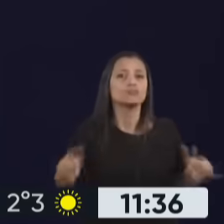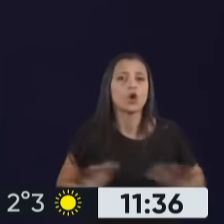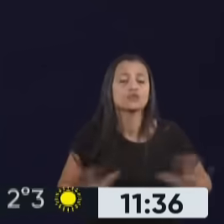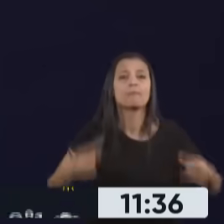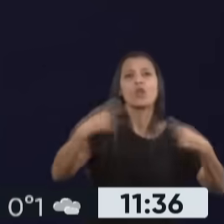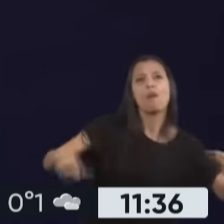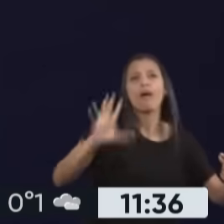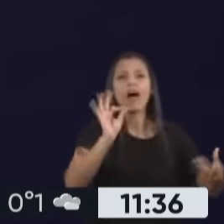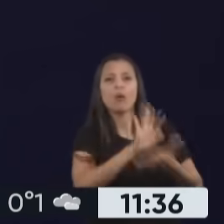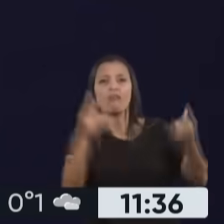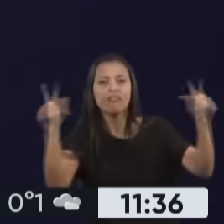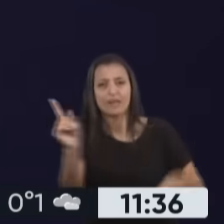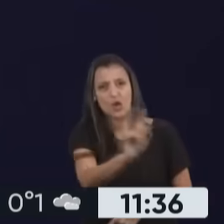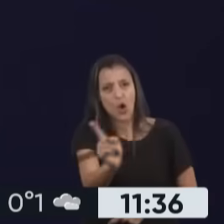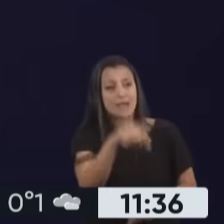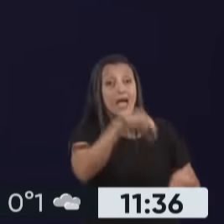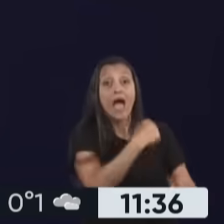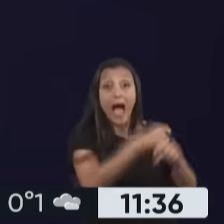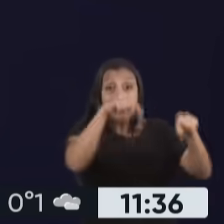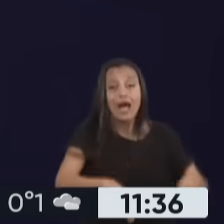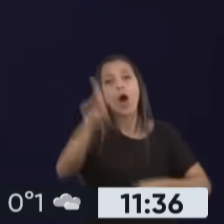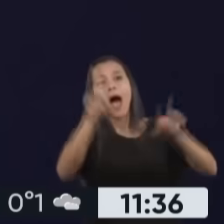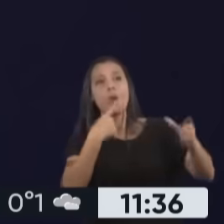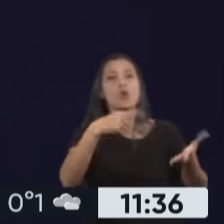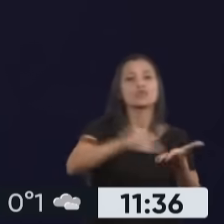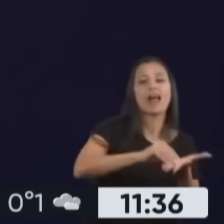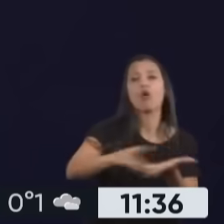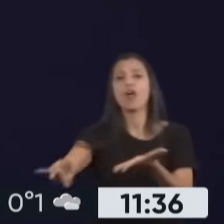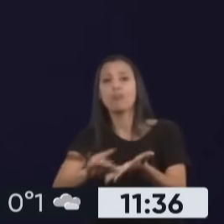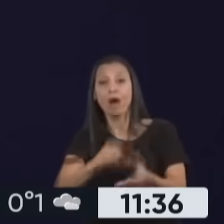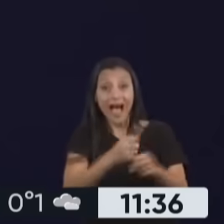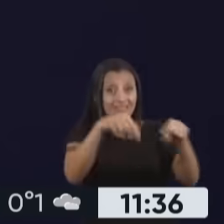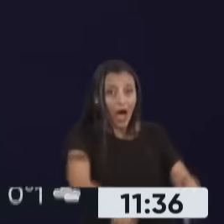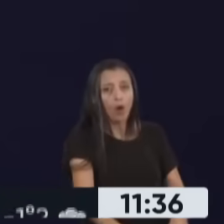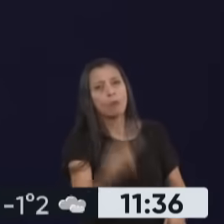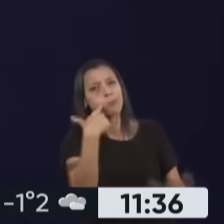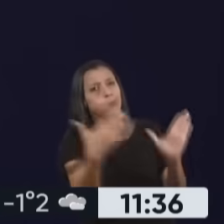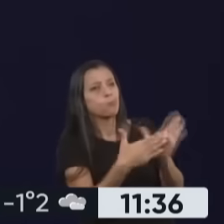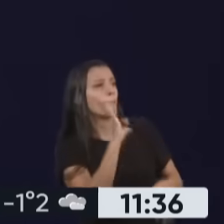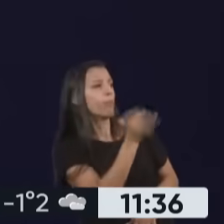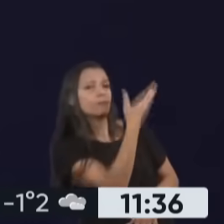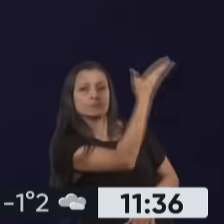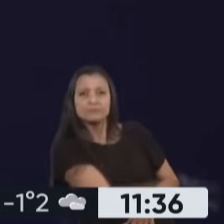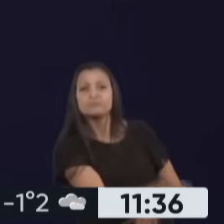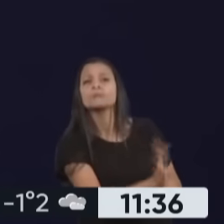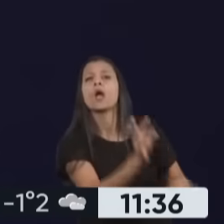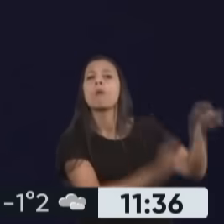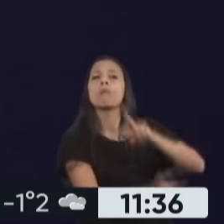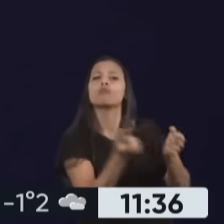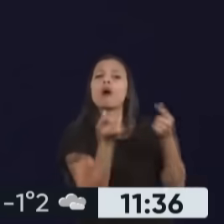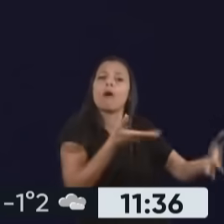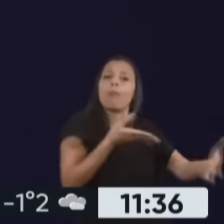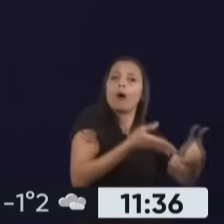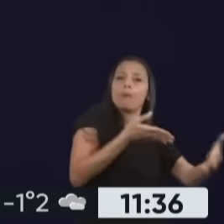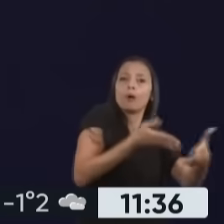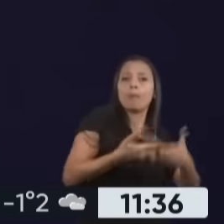es novedad que hasta el momento numerosos diputados y senadores se dedicaron pura y exclusivamente a obstaculizar el